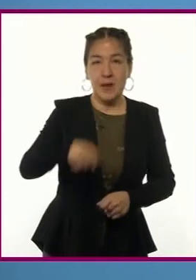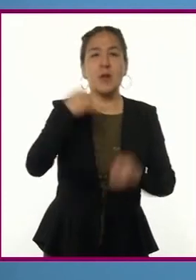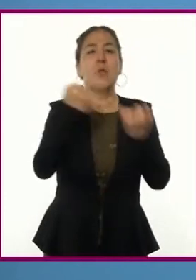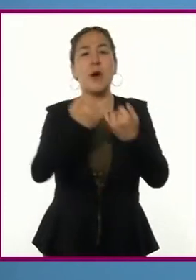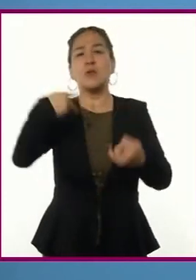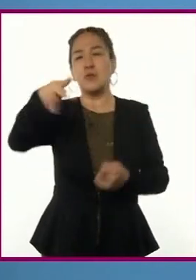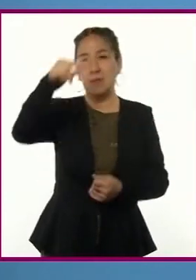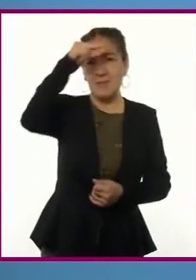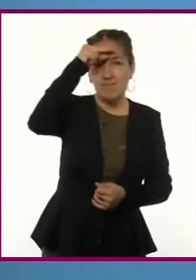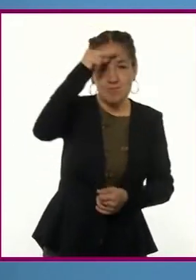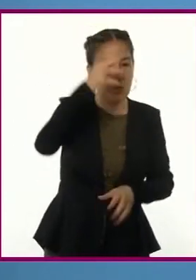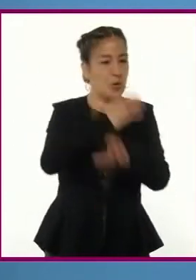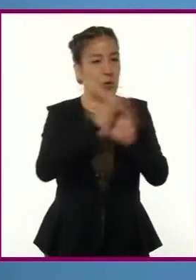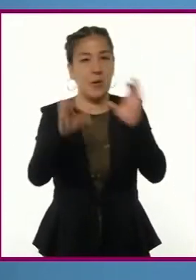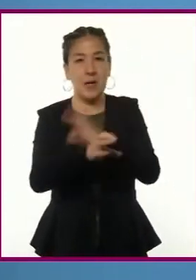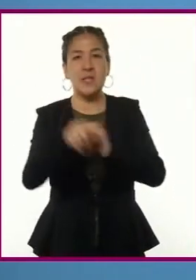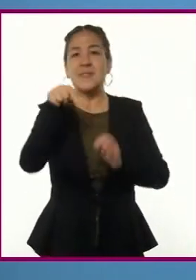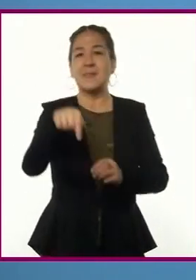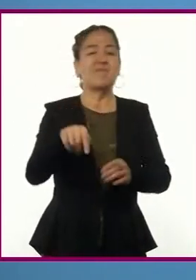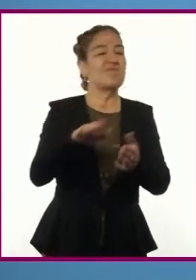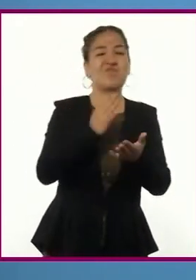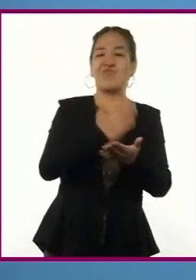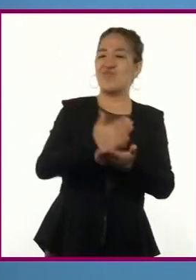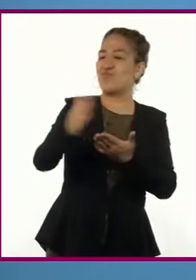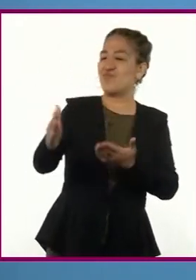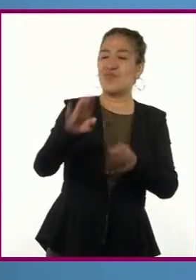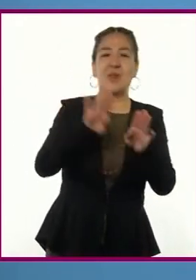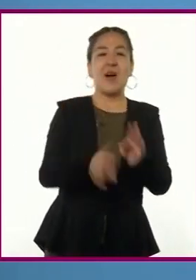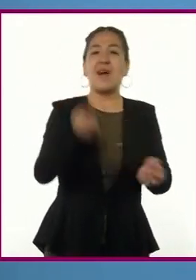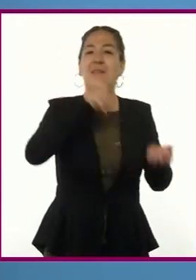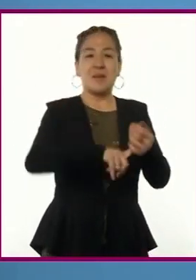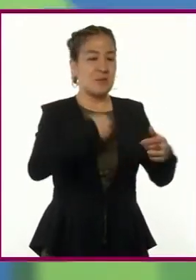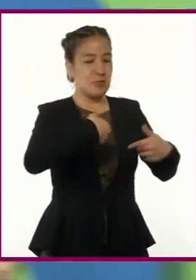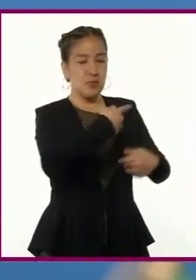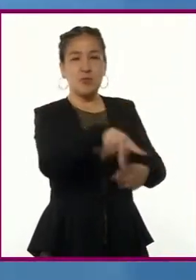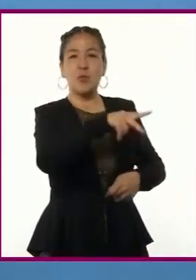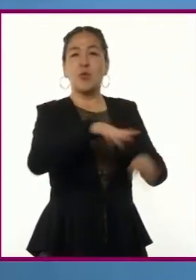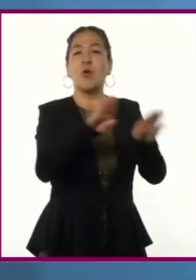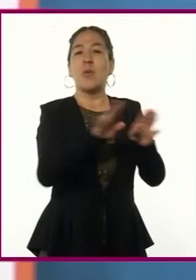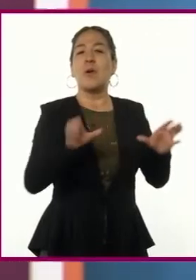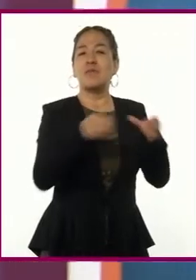de su riqueza, eran excluidos de los círculos más cercanos al poder.